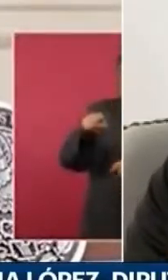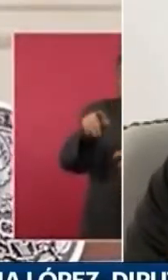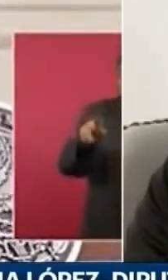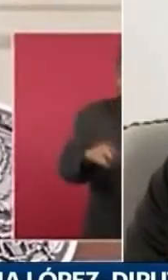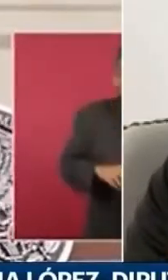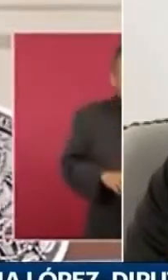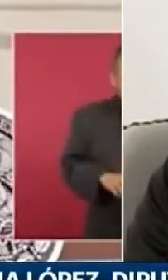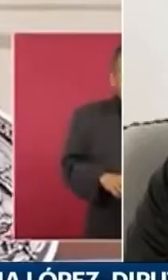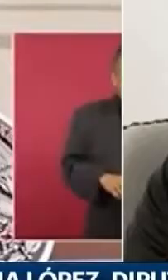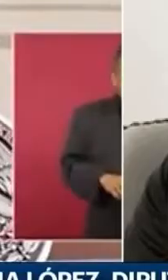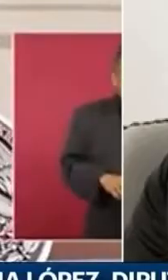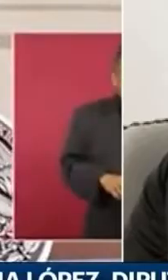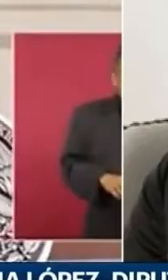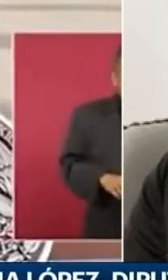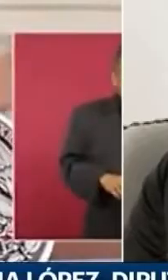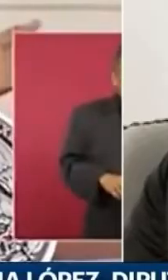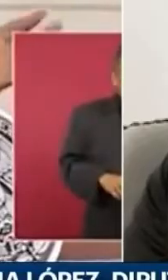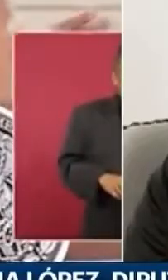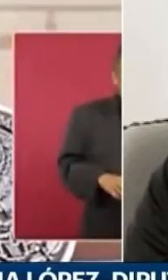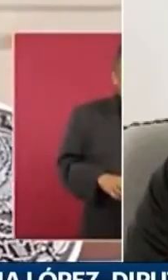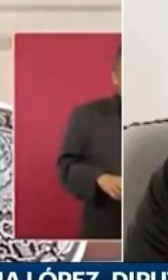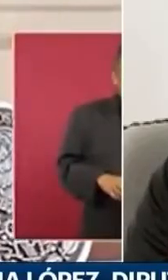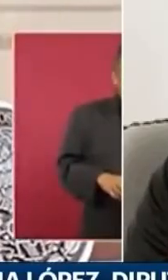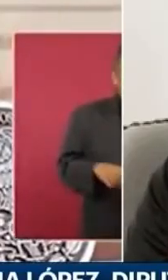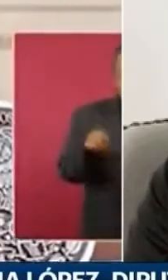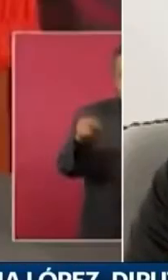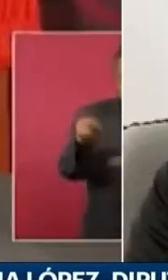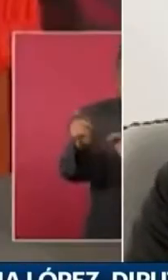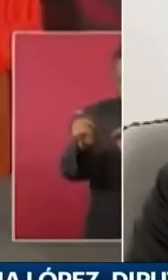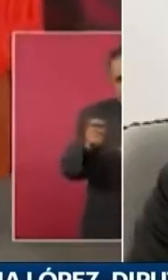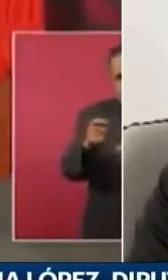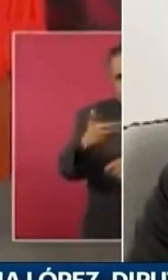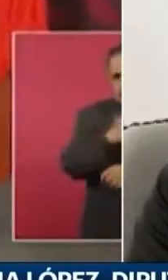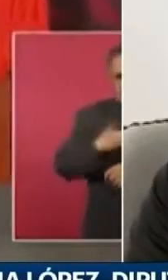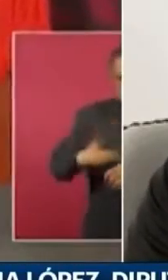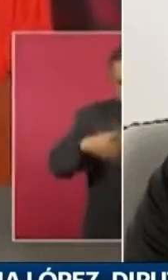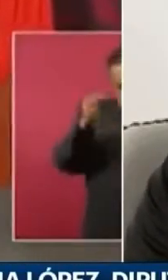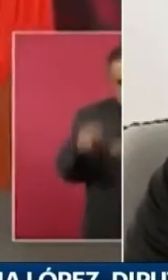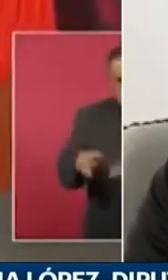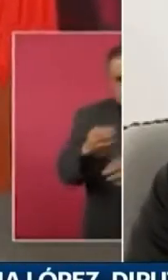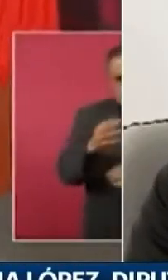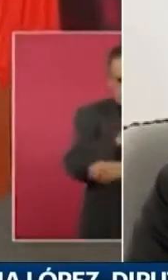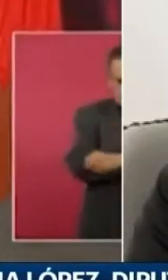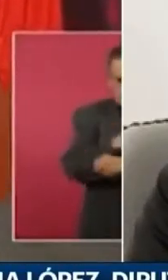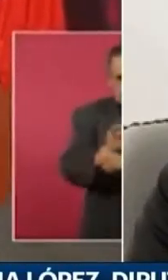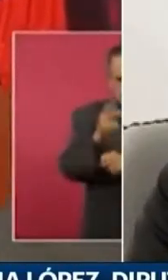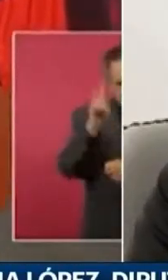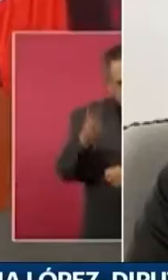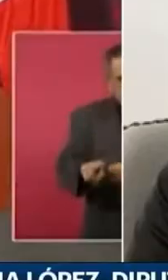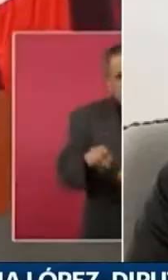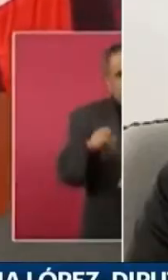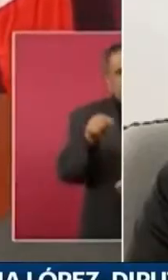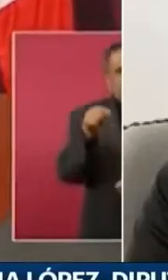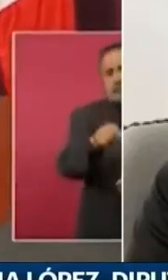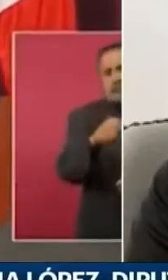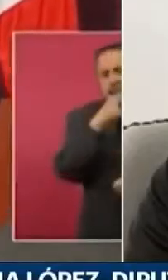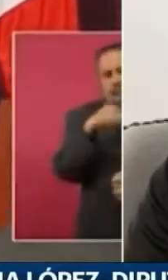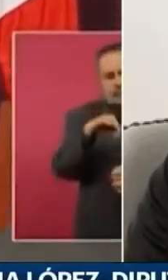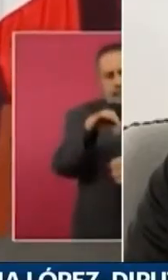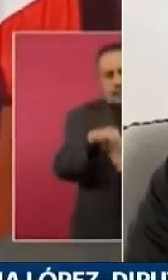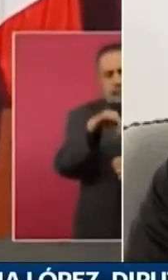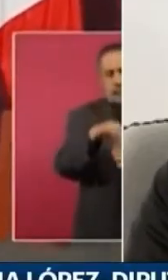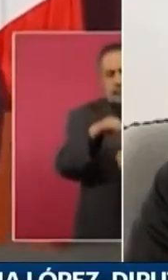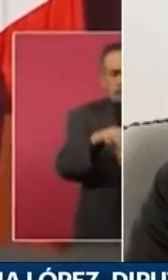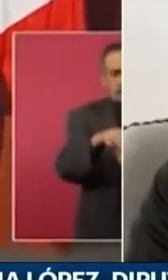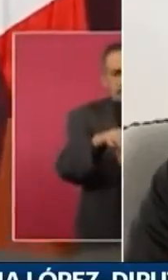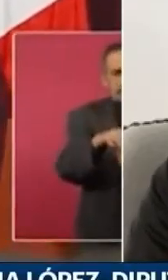trata, empujar también estos acuerdos. Ahora, si se está dilatando, incluso con estas